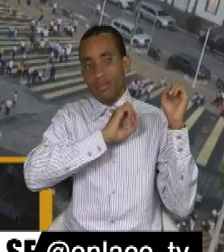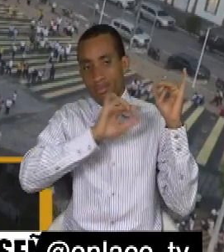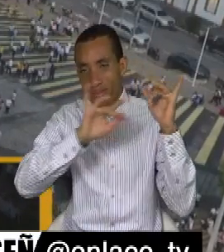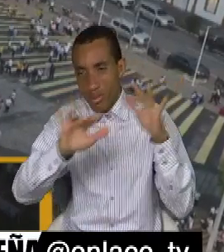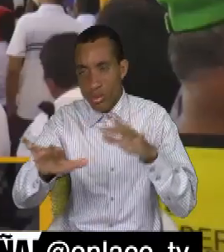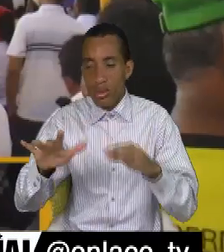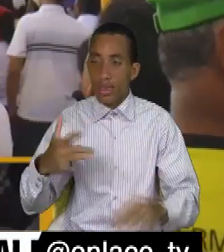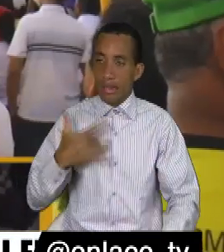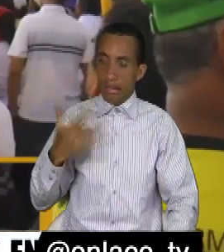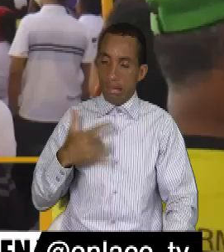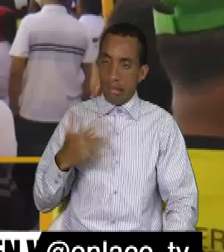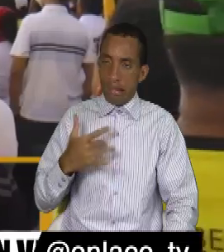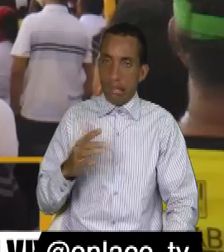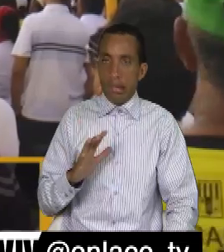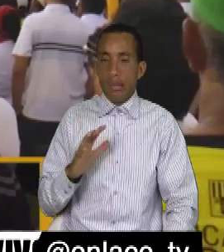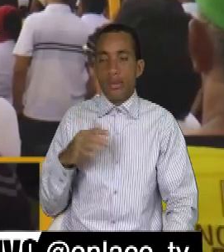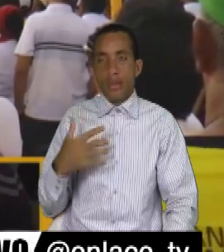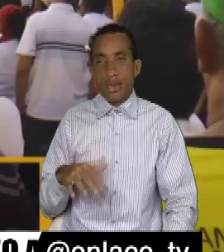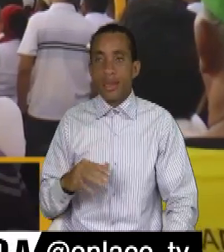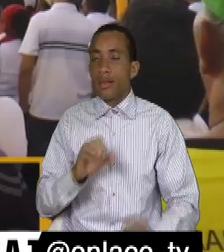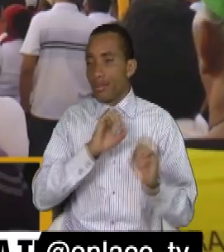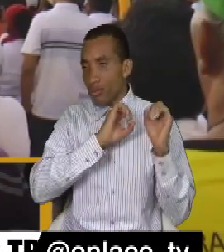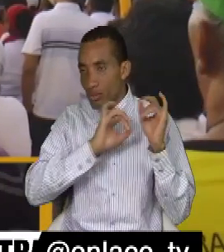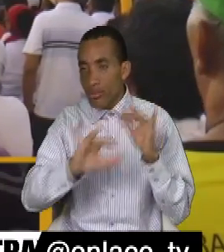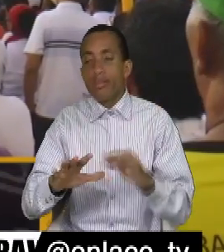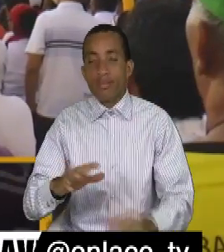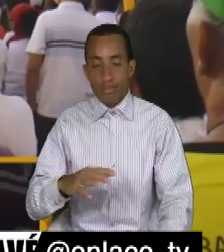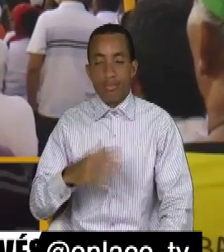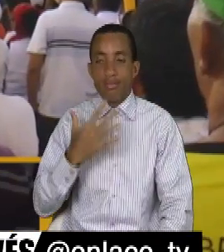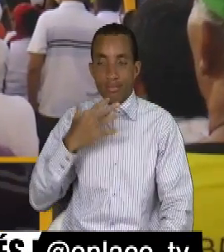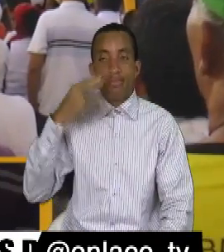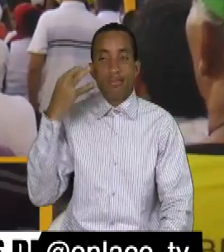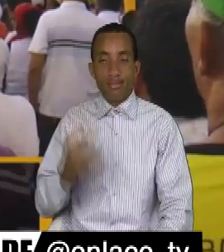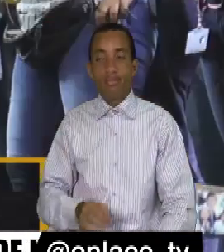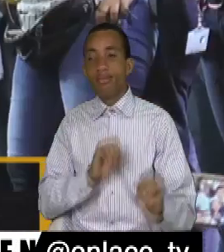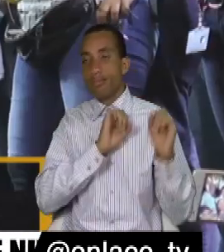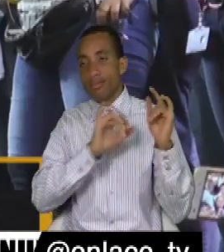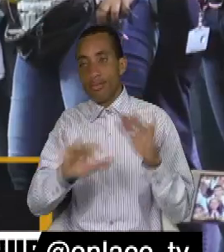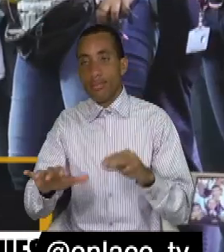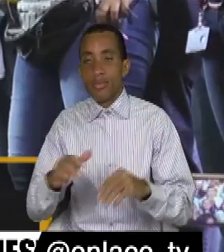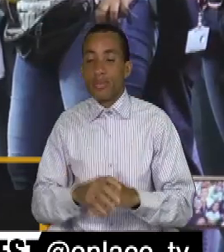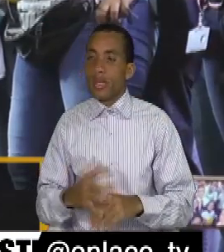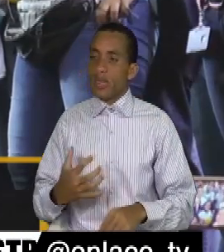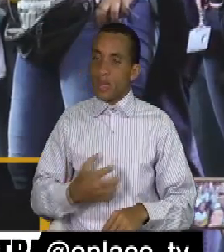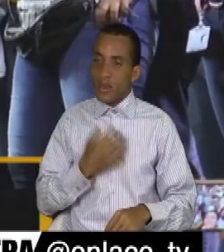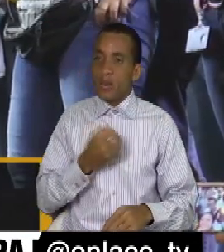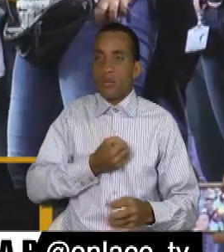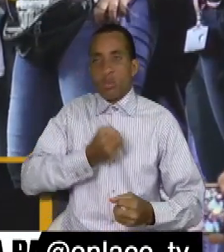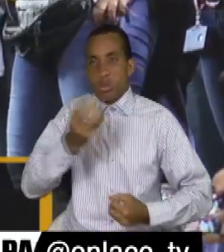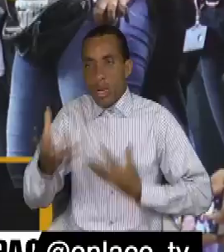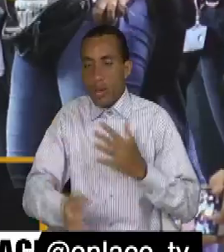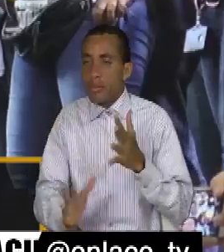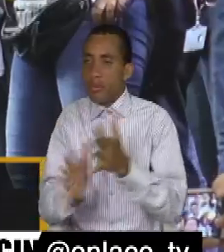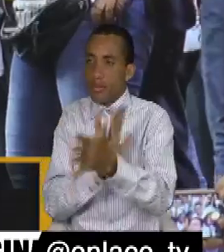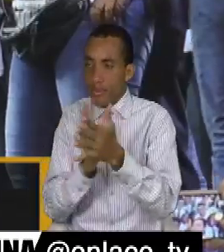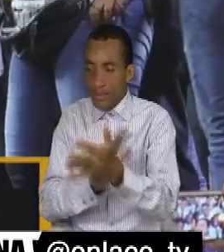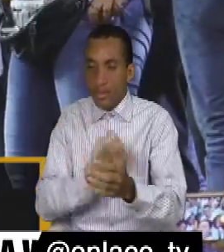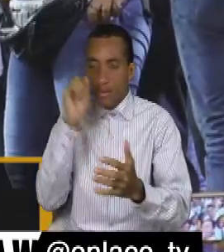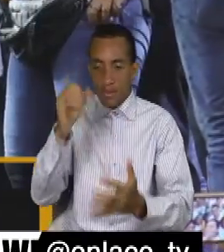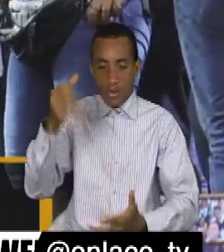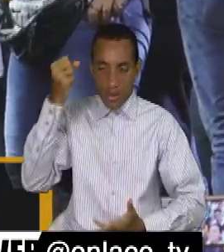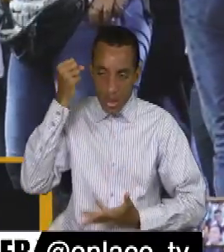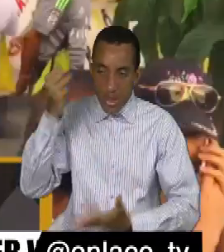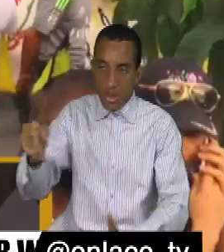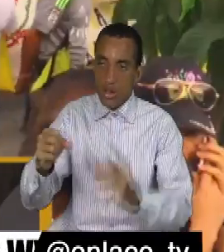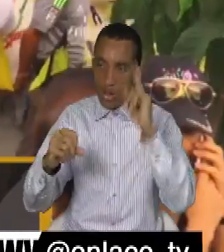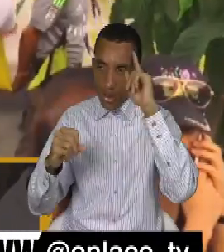con la satisfacción del deber cumplido. Marcaron la diferencia, expresaron su inconformismo, pidieron inversión por parte del Estado para esta